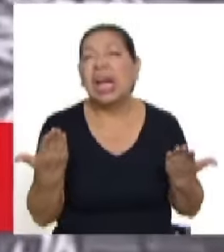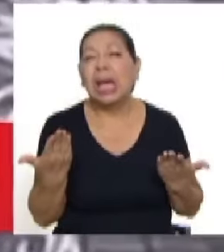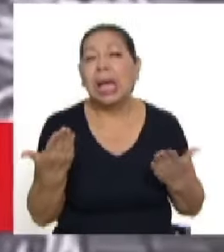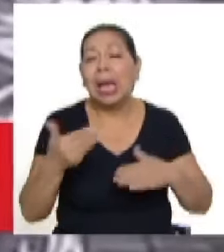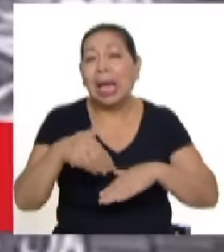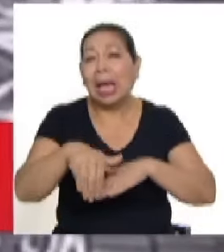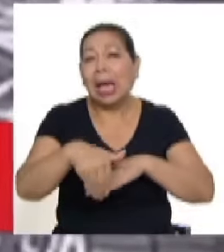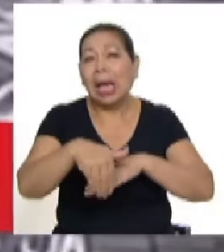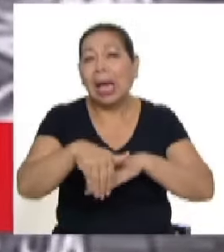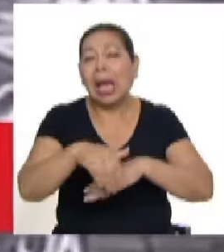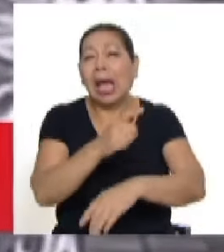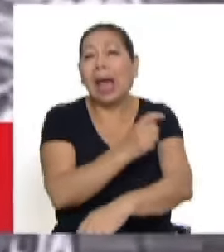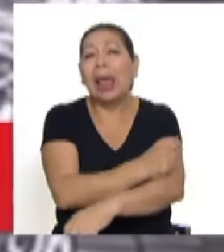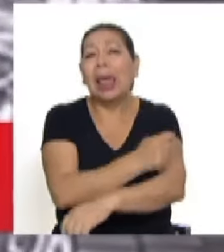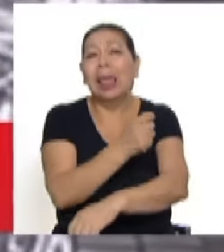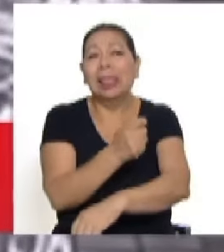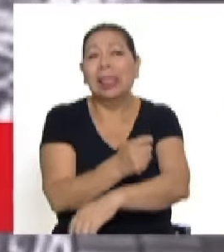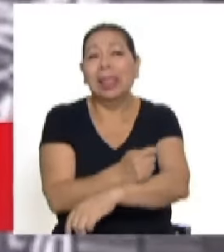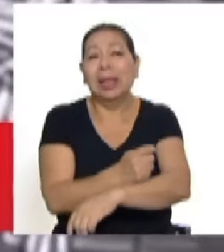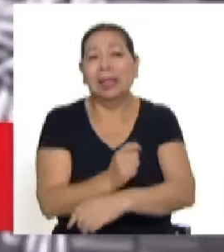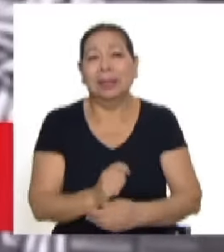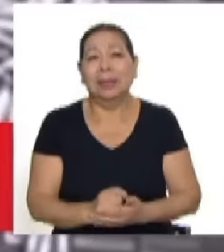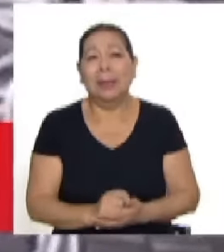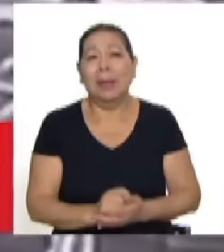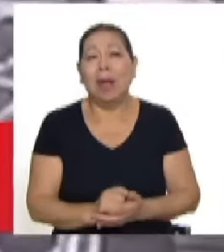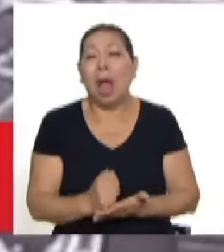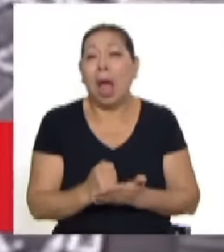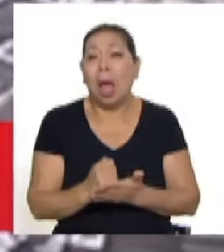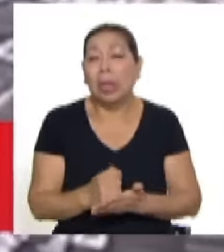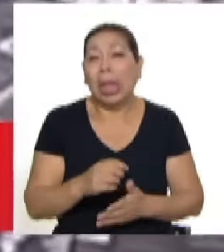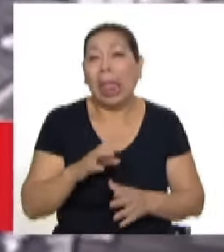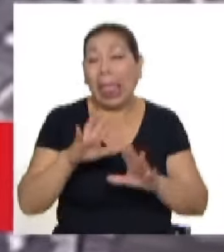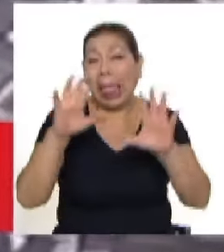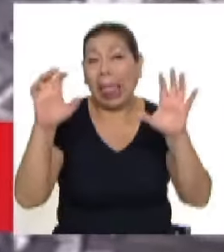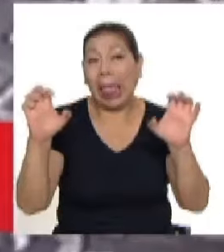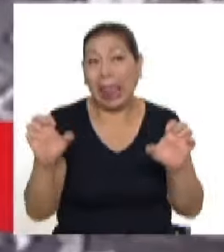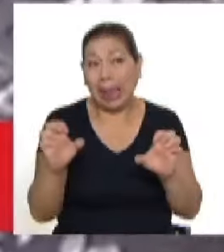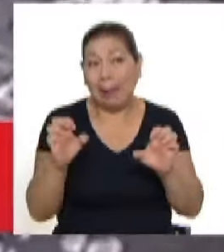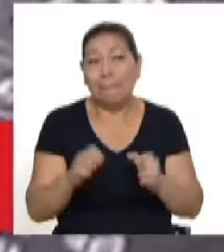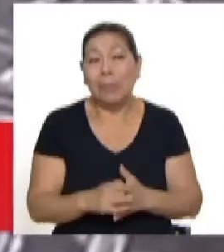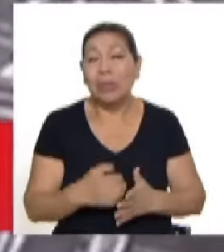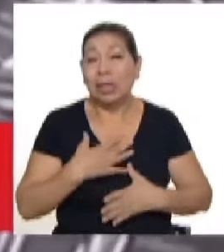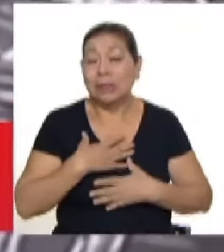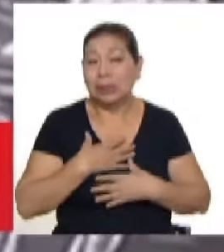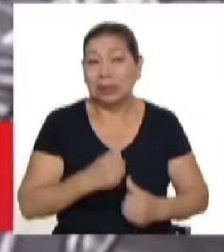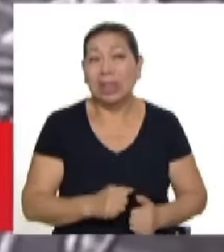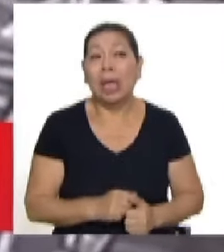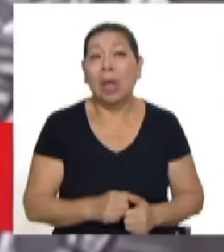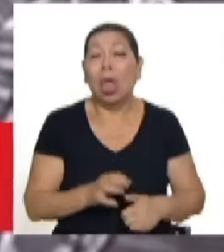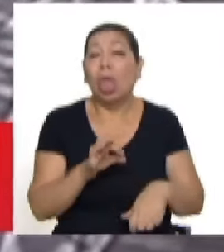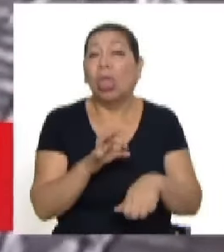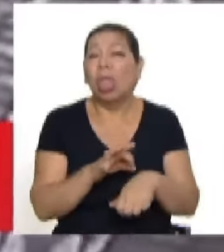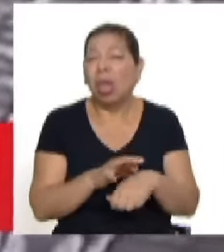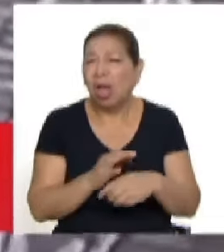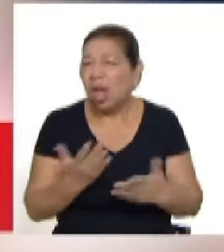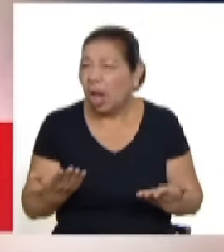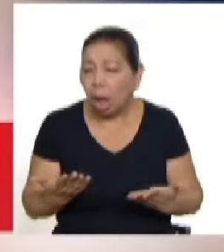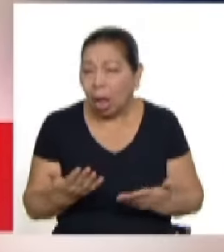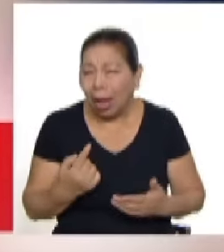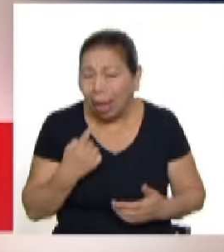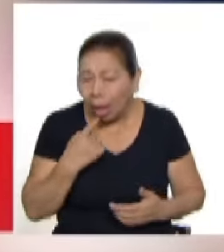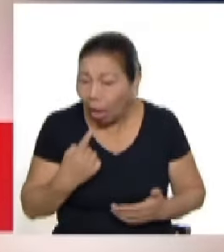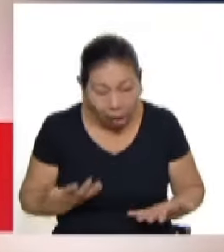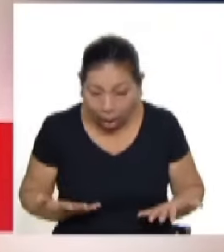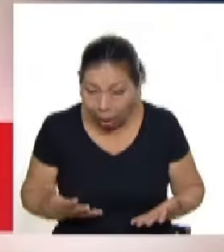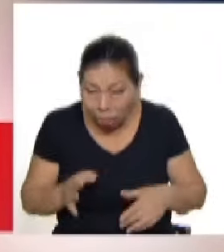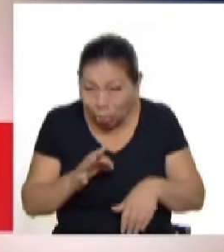las calles de la ciudad de Tacna. Auxiliado de emergencia en un establecimiento de salud, los médicos quedaron atónitos